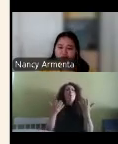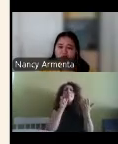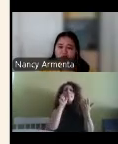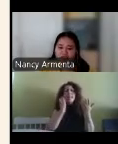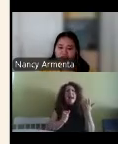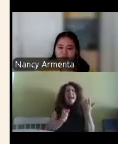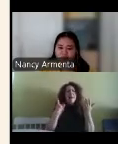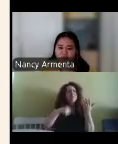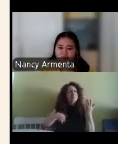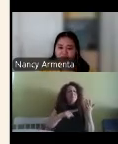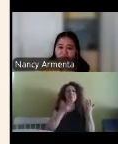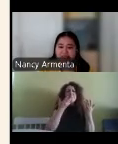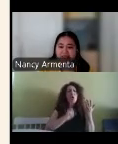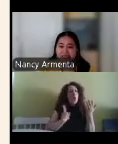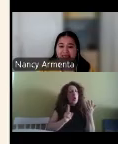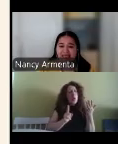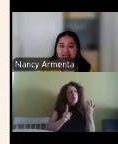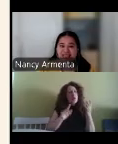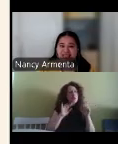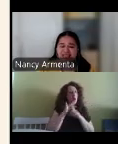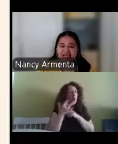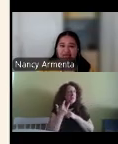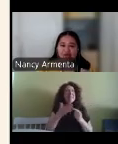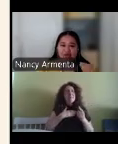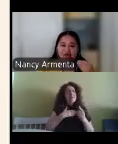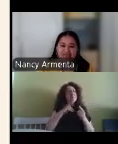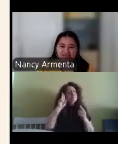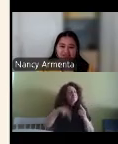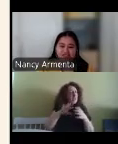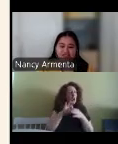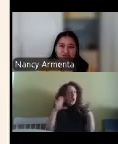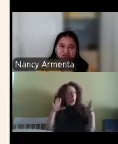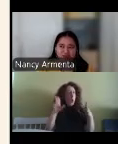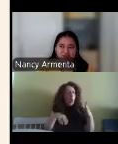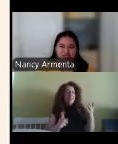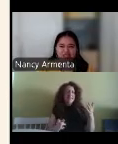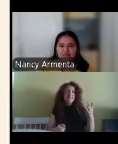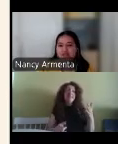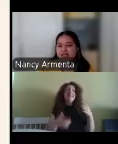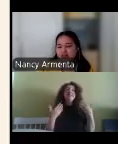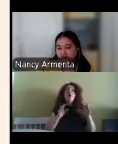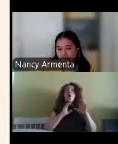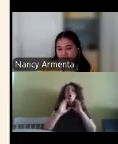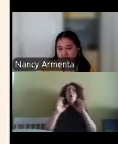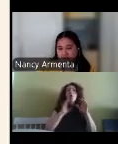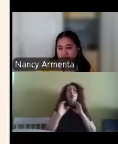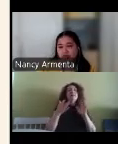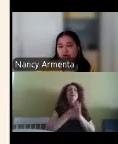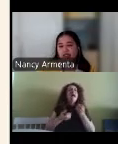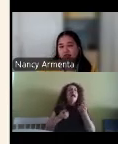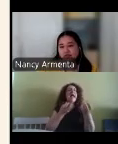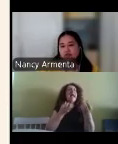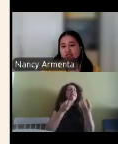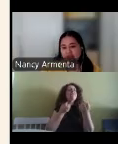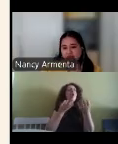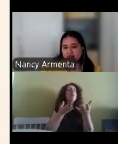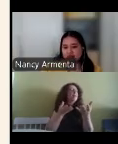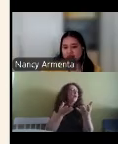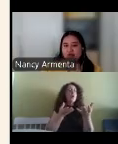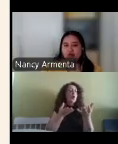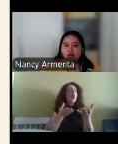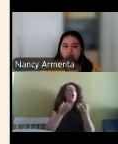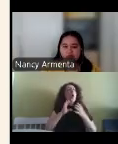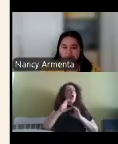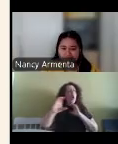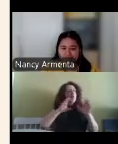su propio contexto o cultura. Entonces, la comunicación ya no solamente es brindar información, sino requiere otros